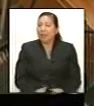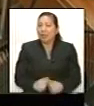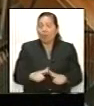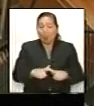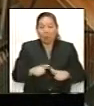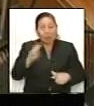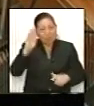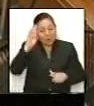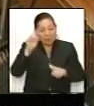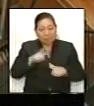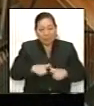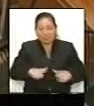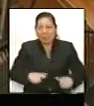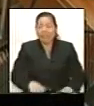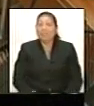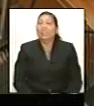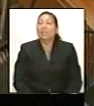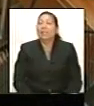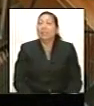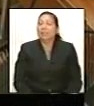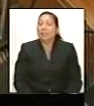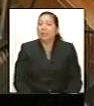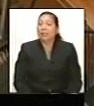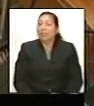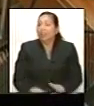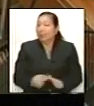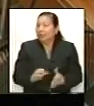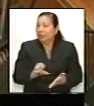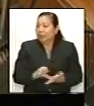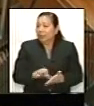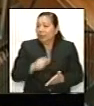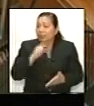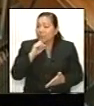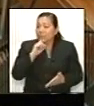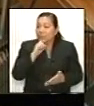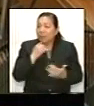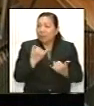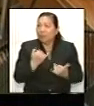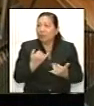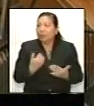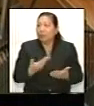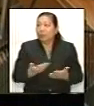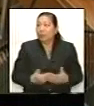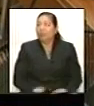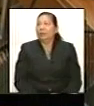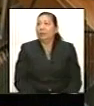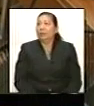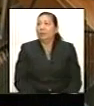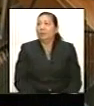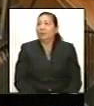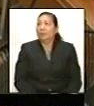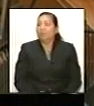Comisaría. E incluso, digamos, a nivel de Centro de Emergencia Mujer, hoy en día tenemos como